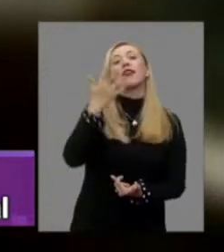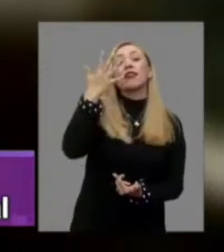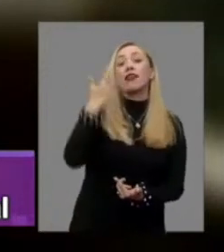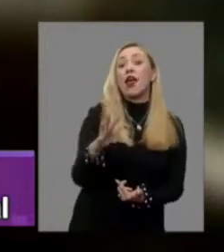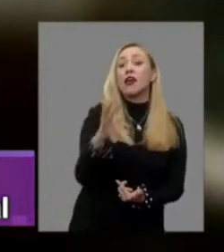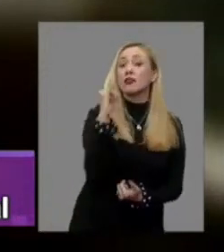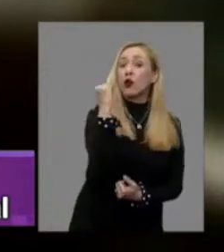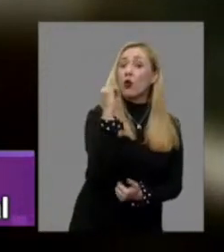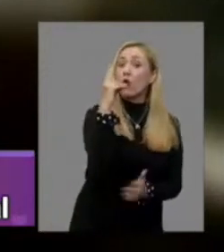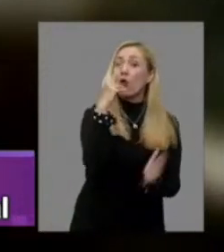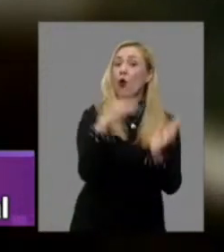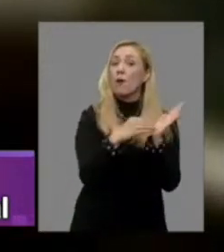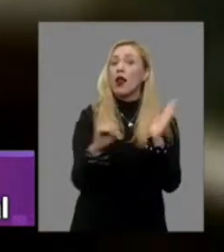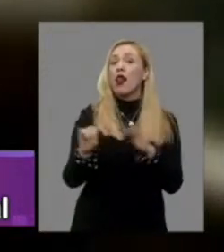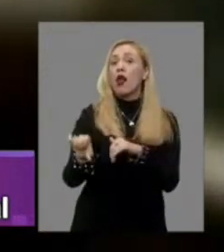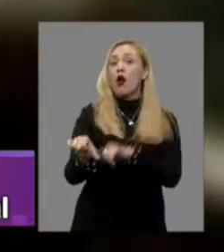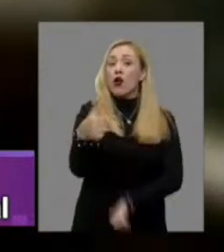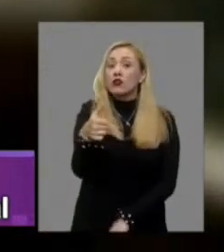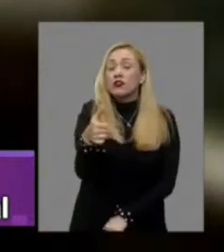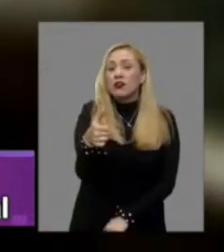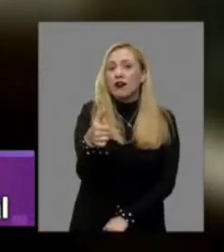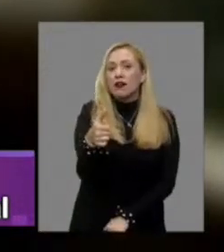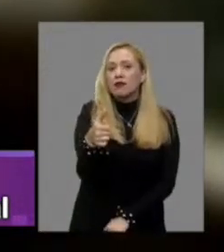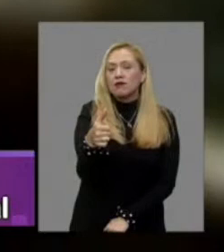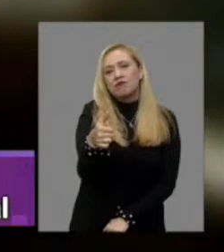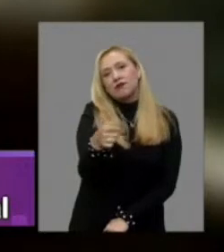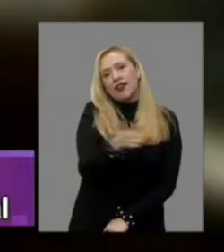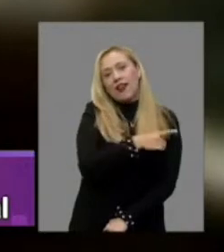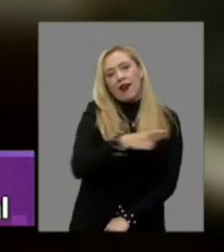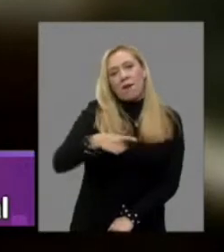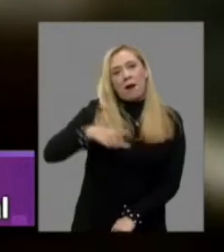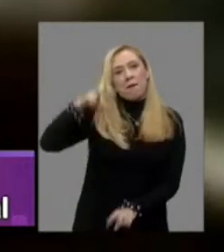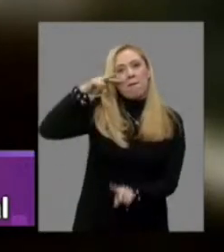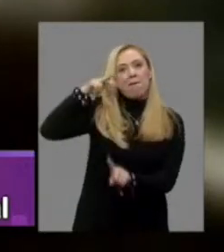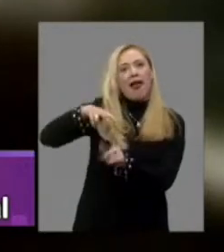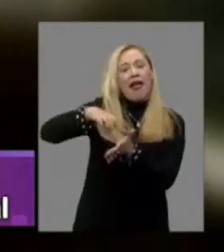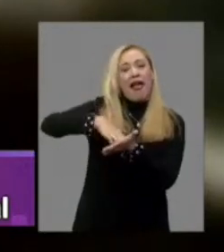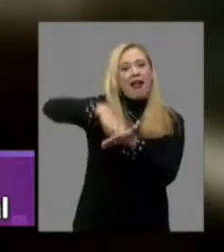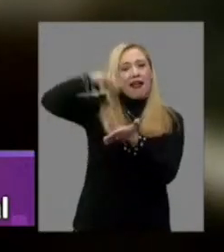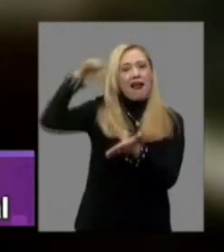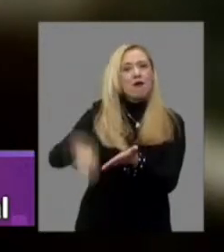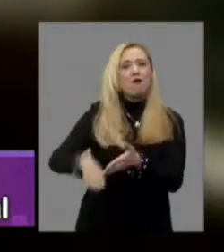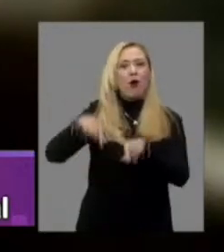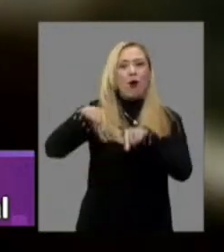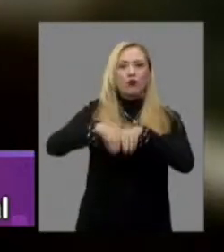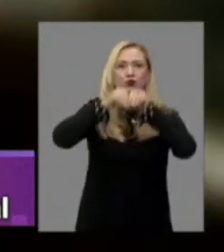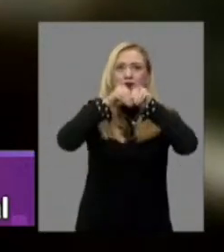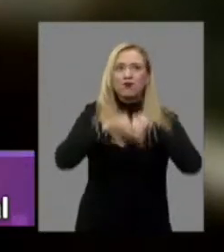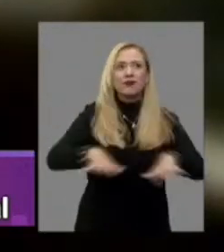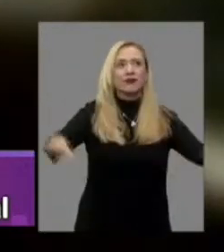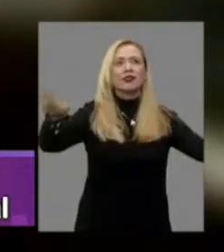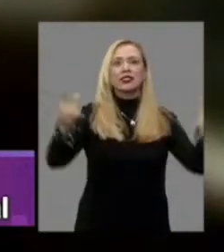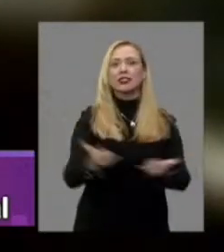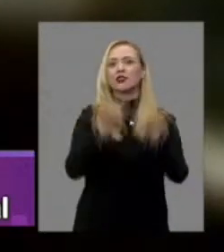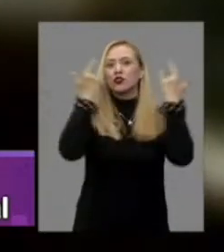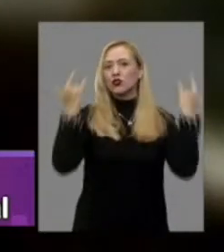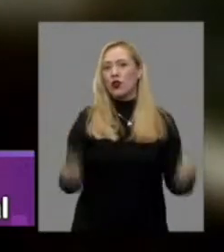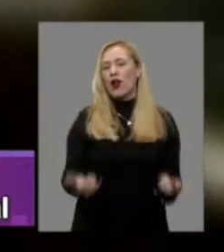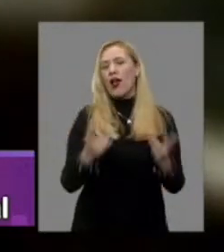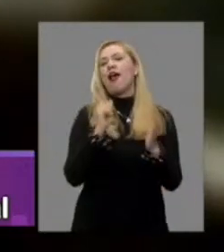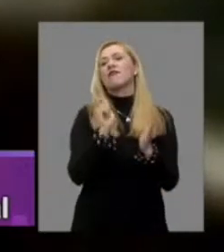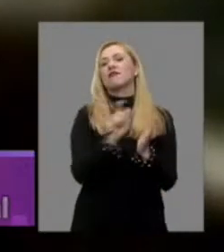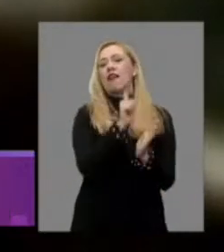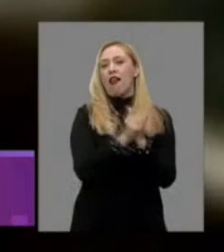y creo que debe ser reconocida como un parteaguas en la historia de nuestro derecho